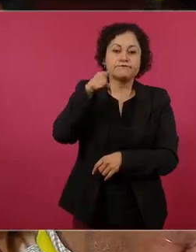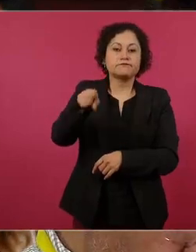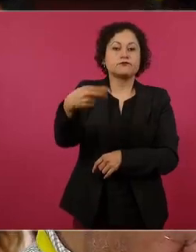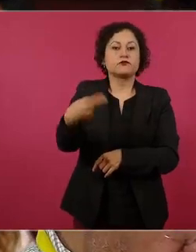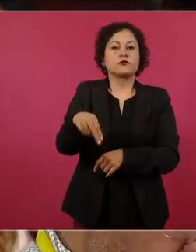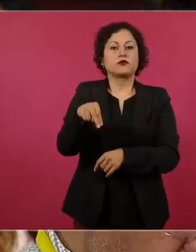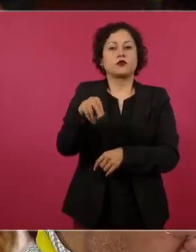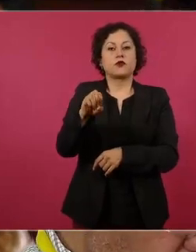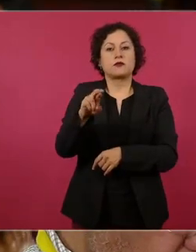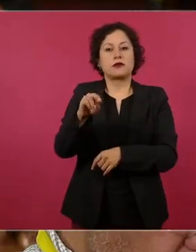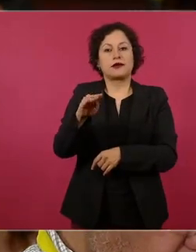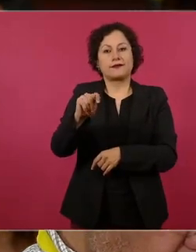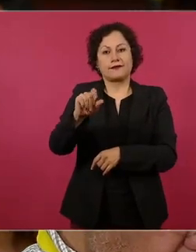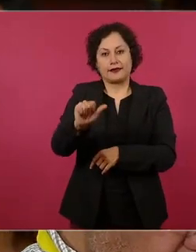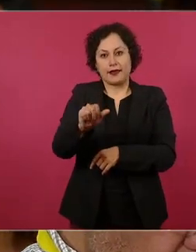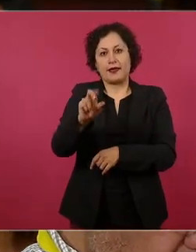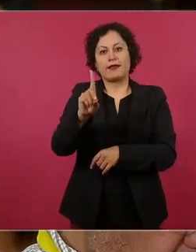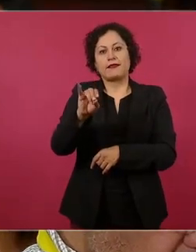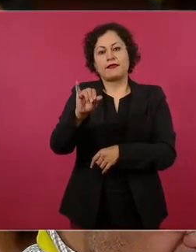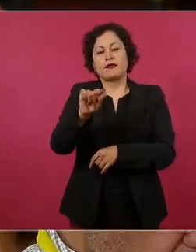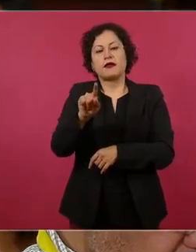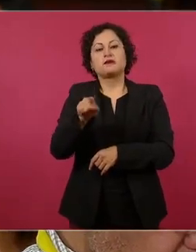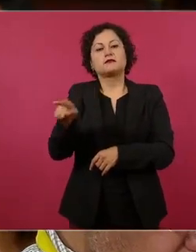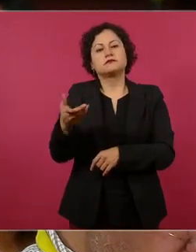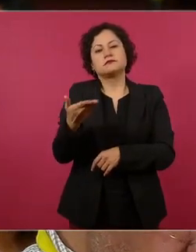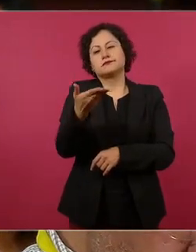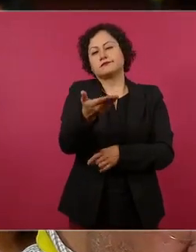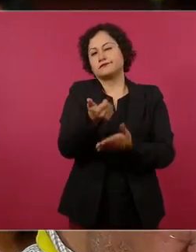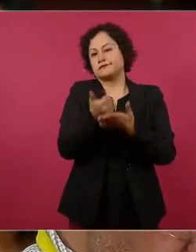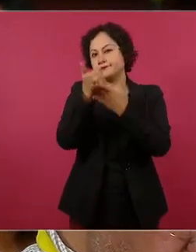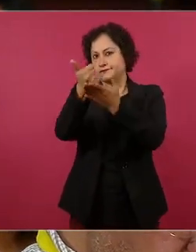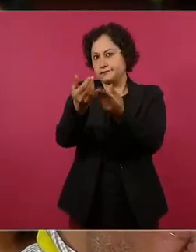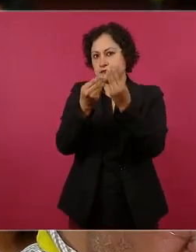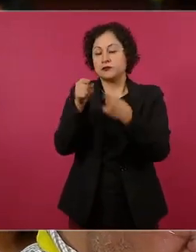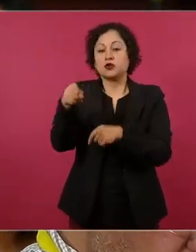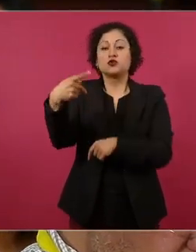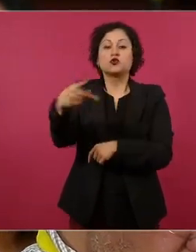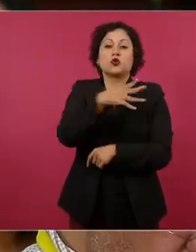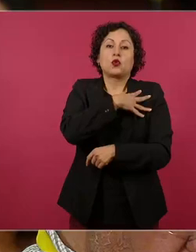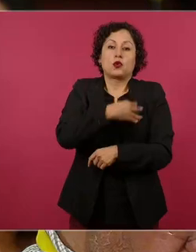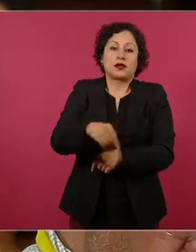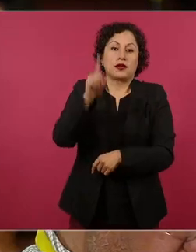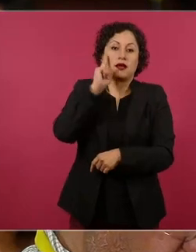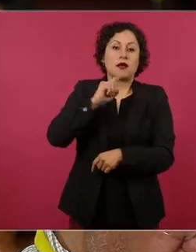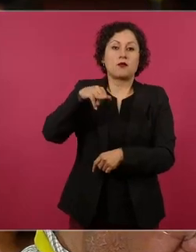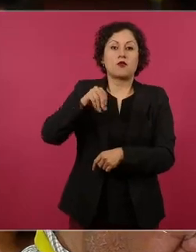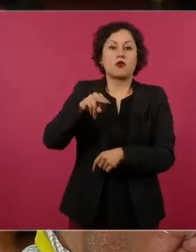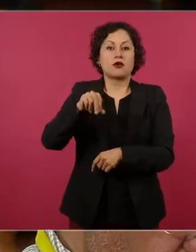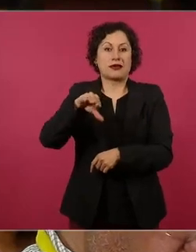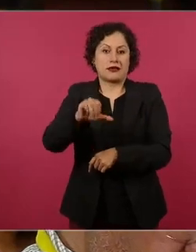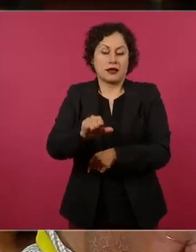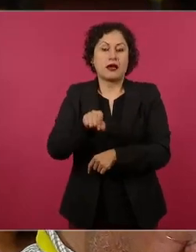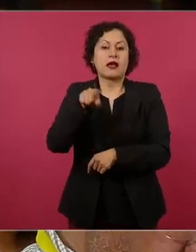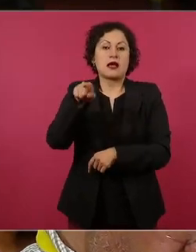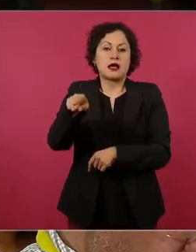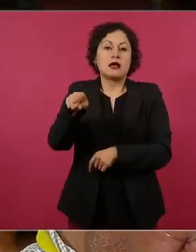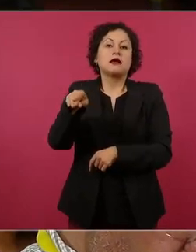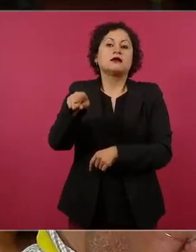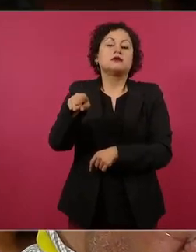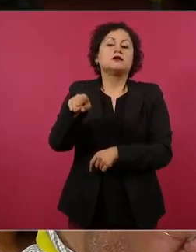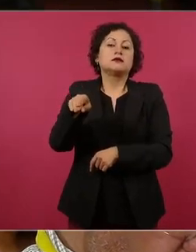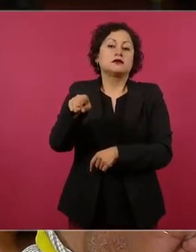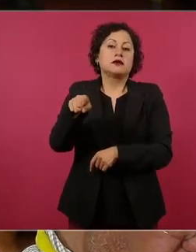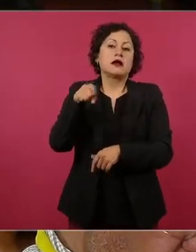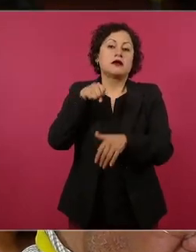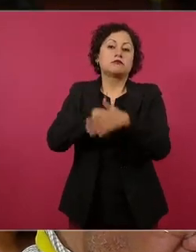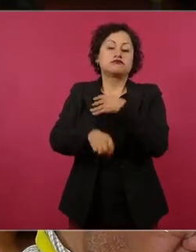Díaz, le pide su valioso apoyo, ya que su hija, de nombre Mónica Susana del Castillo Díaz, se encuentra recluida en el penal